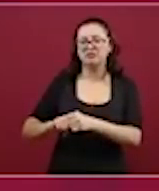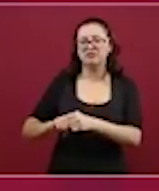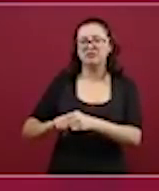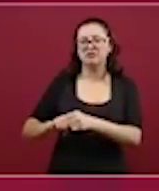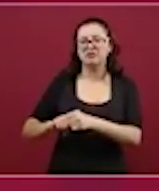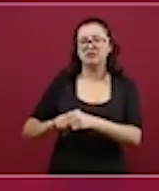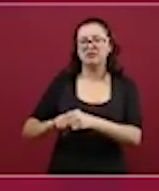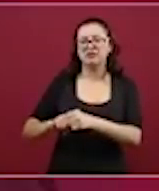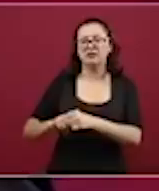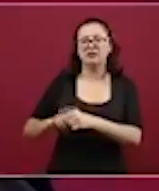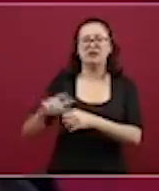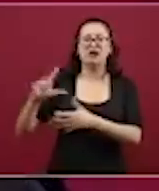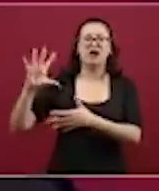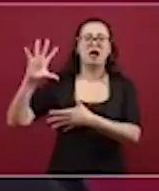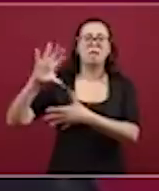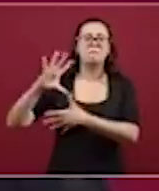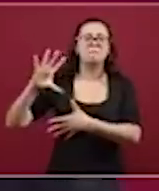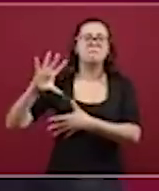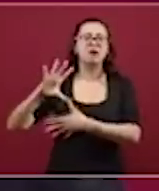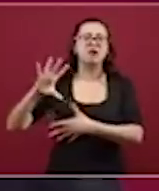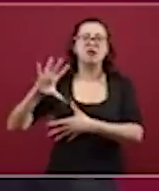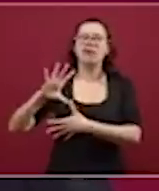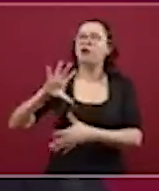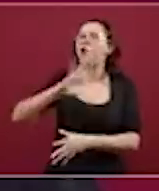con nuestra América,